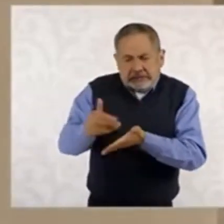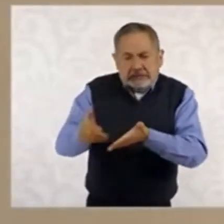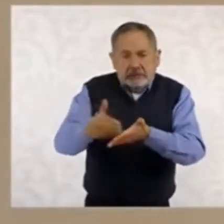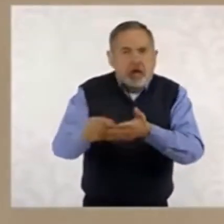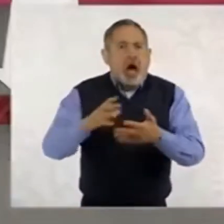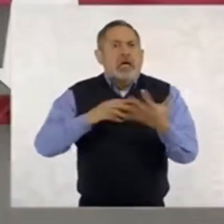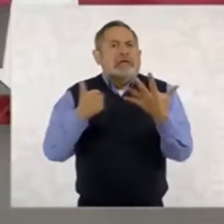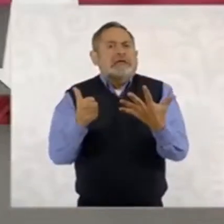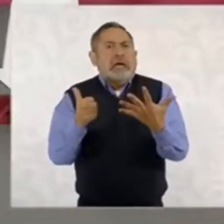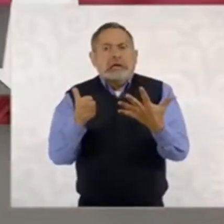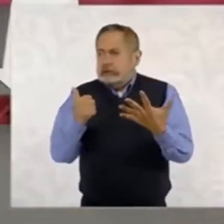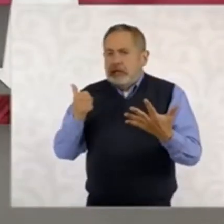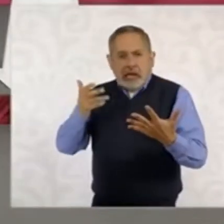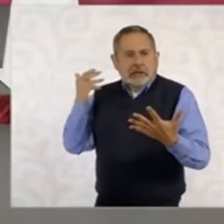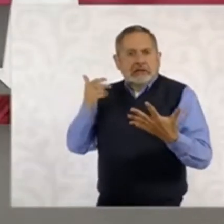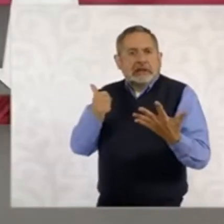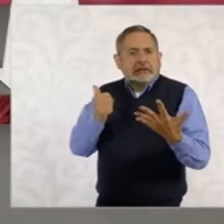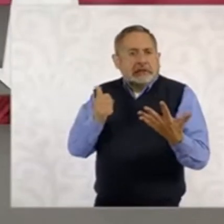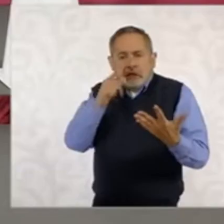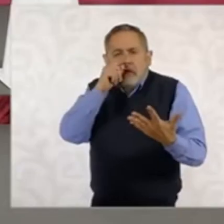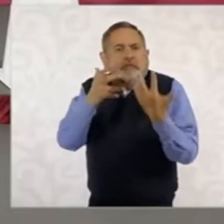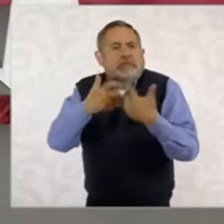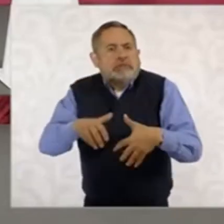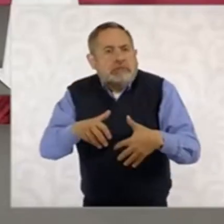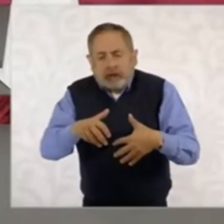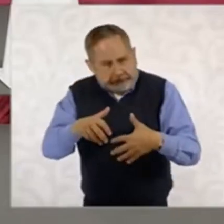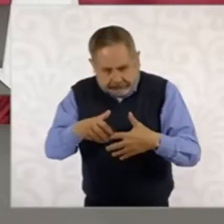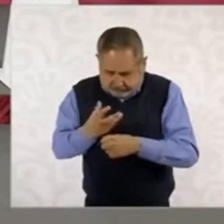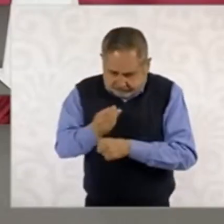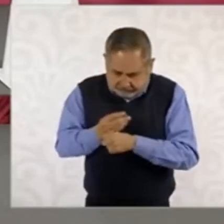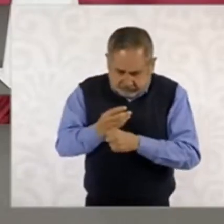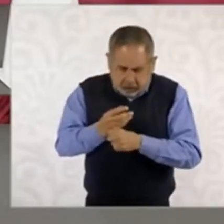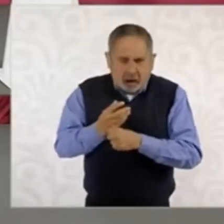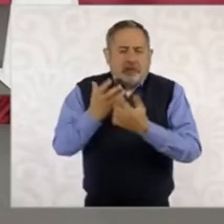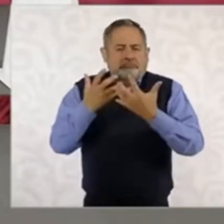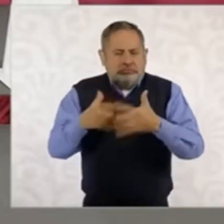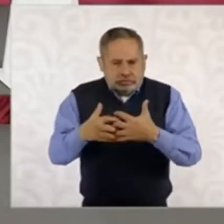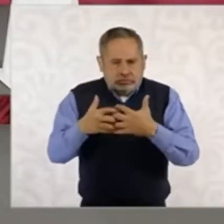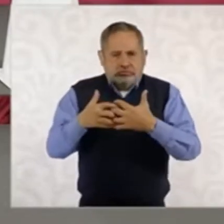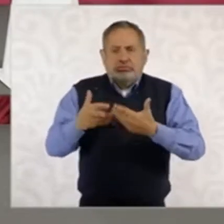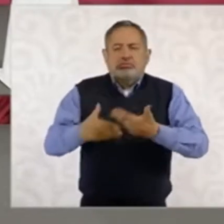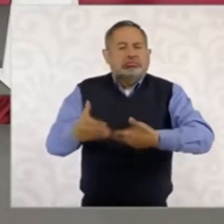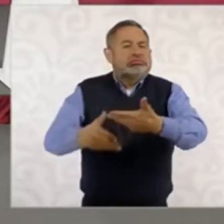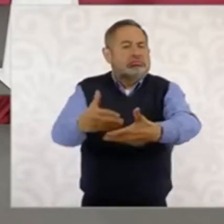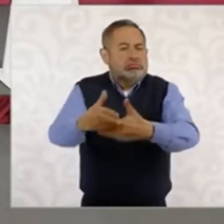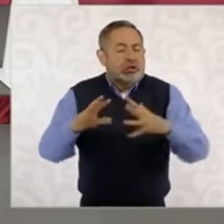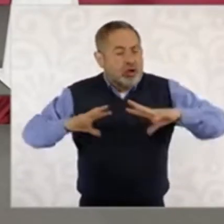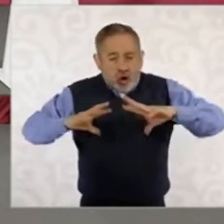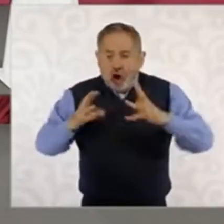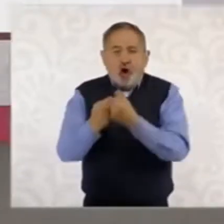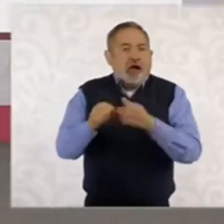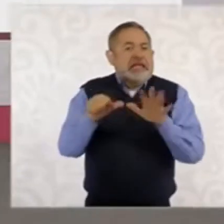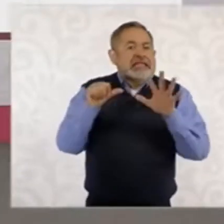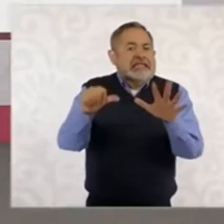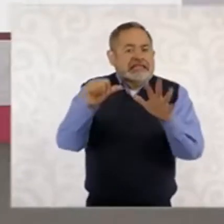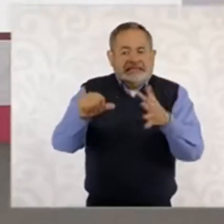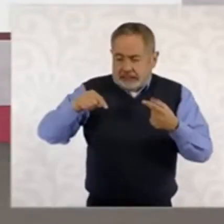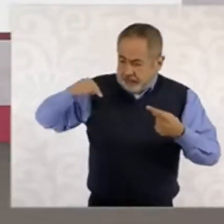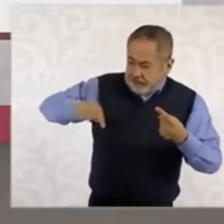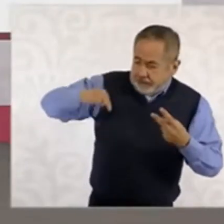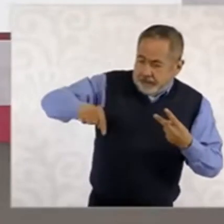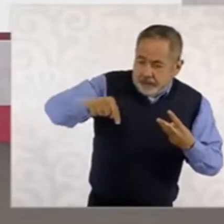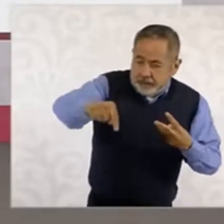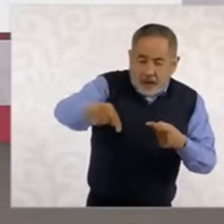pero que no están funcionando y la operación de 22 potabilizadoras y 16 sistemas de desinfección. Por